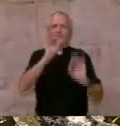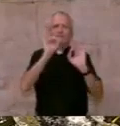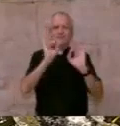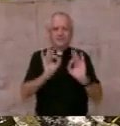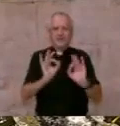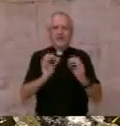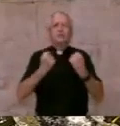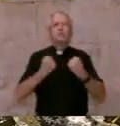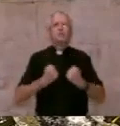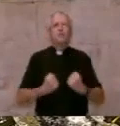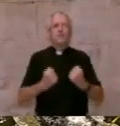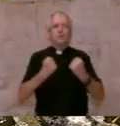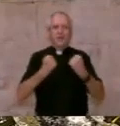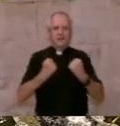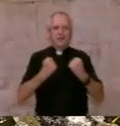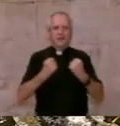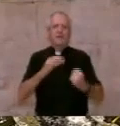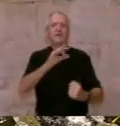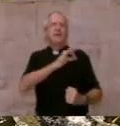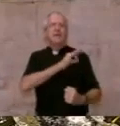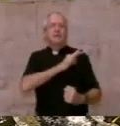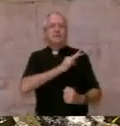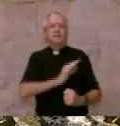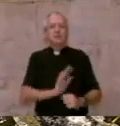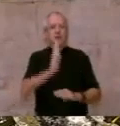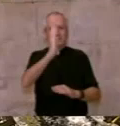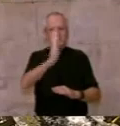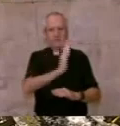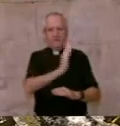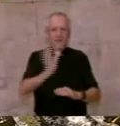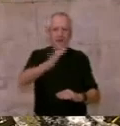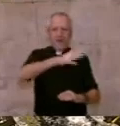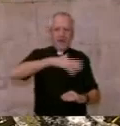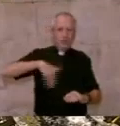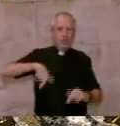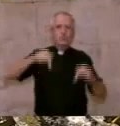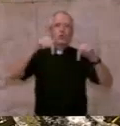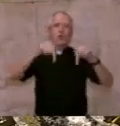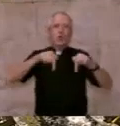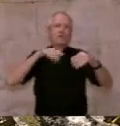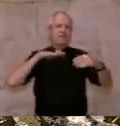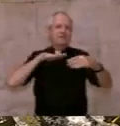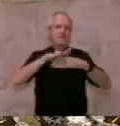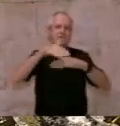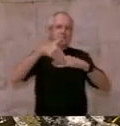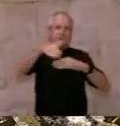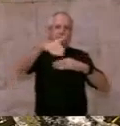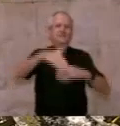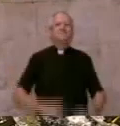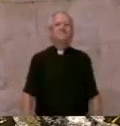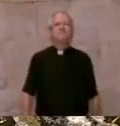su fortaleza. Que el Señor les bendiga a todos, hoy y siempre.